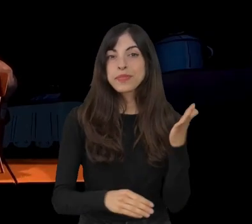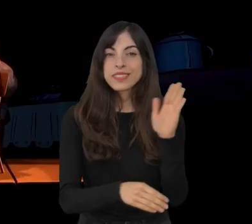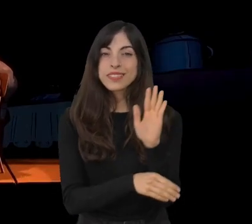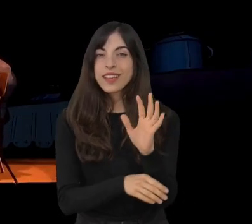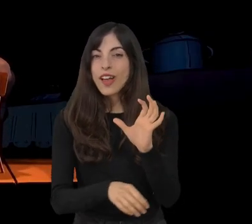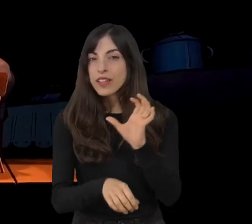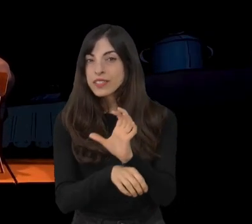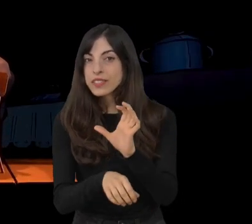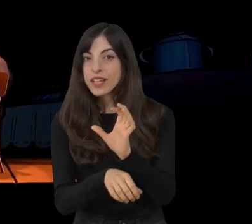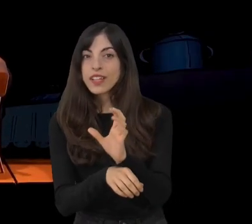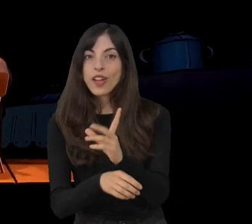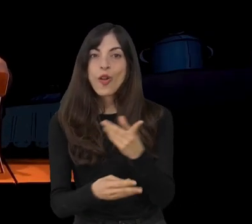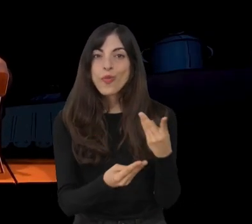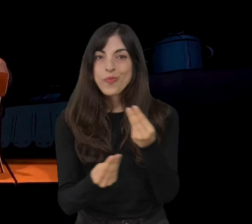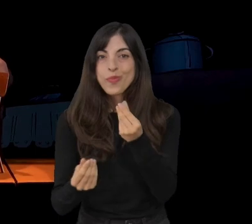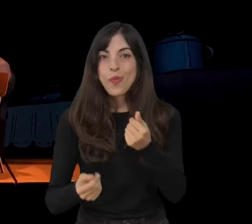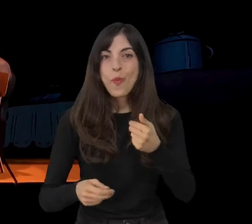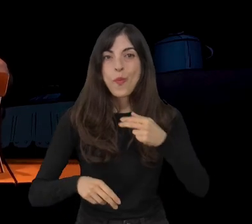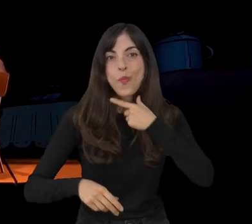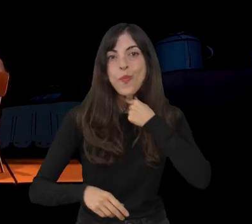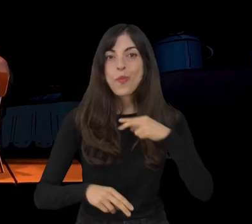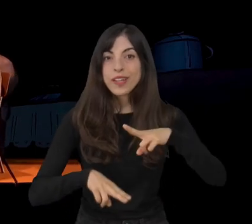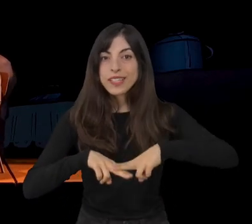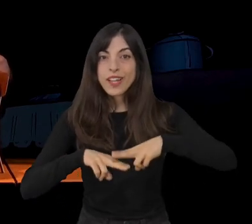humor negro de la sociedad española de los años 60.